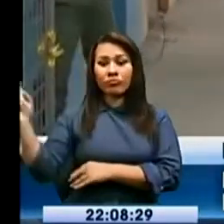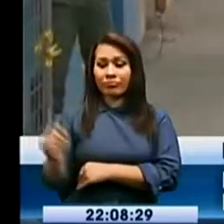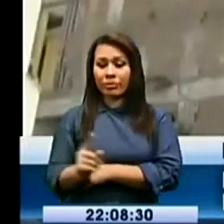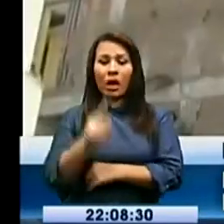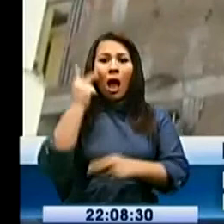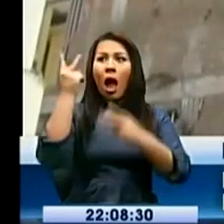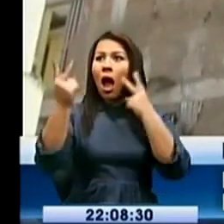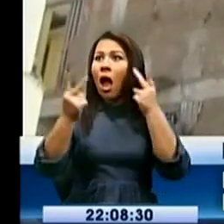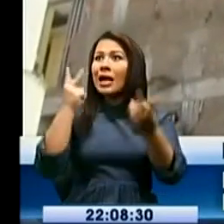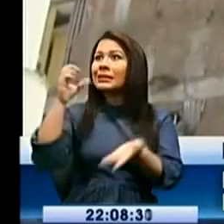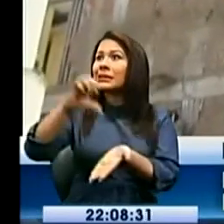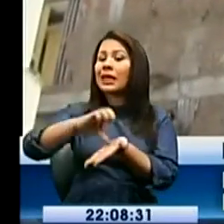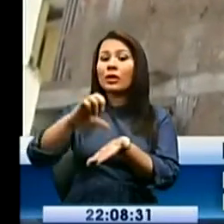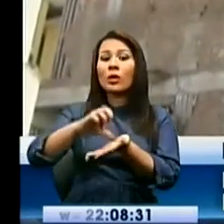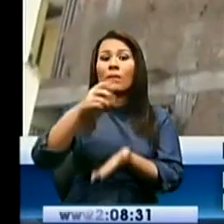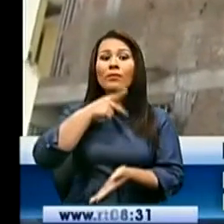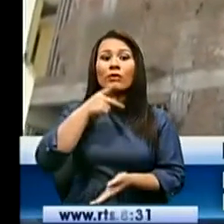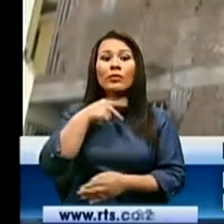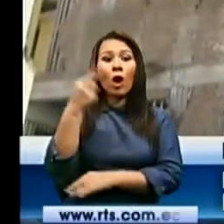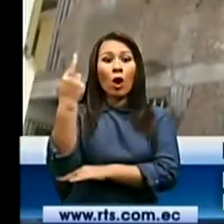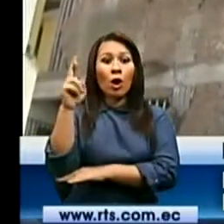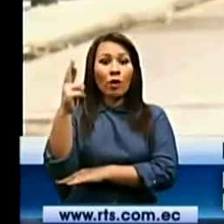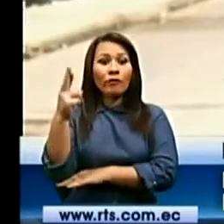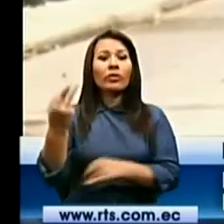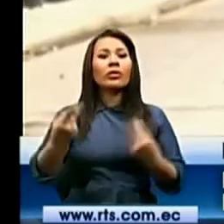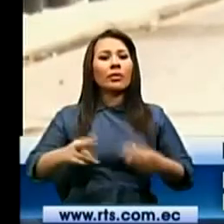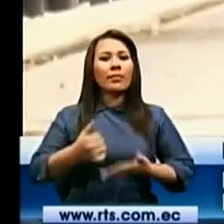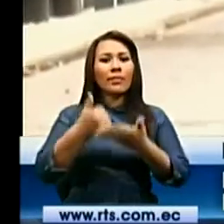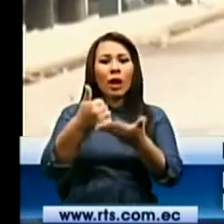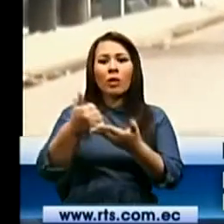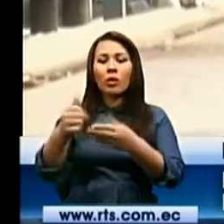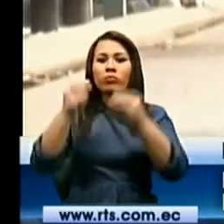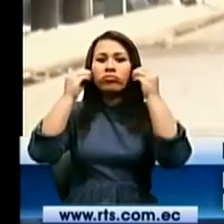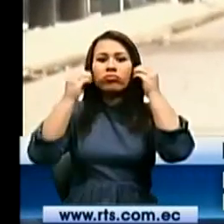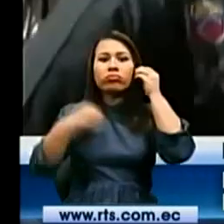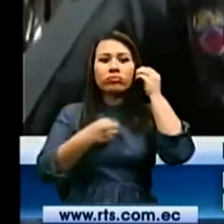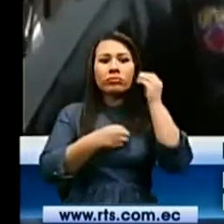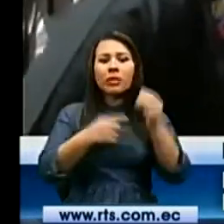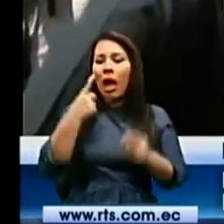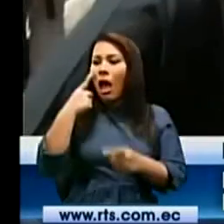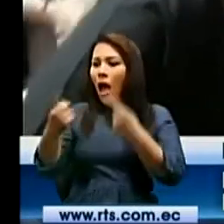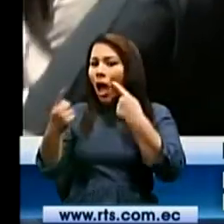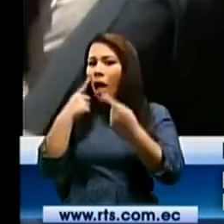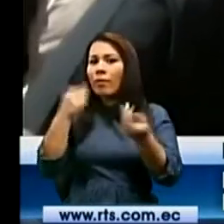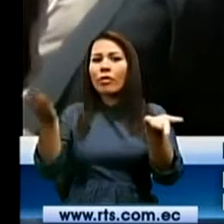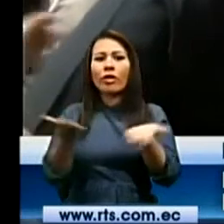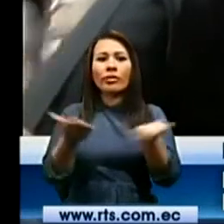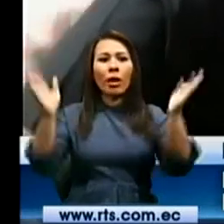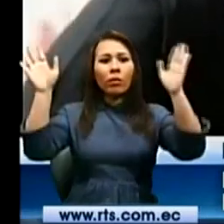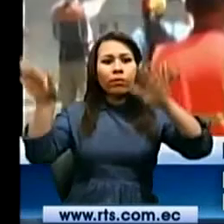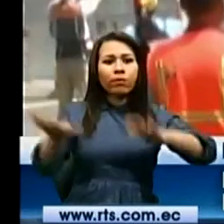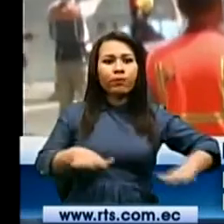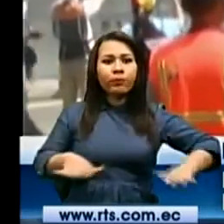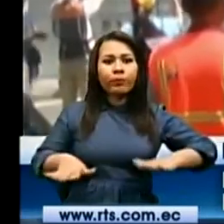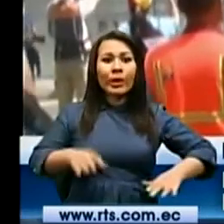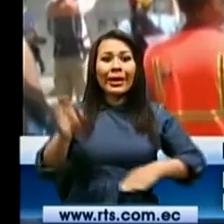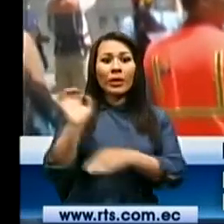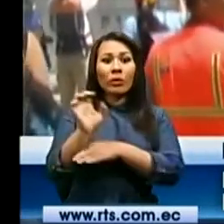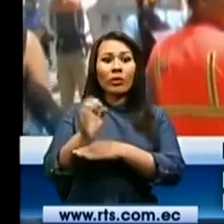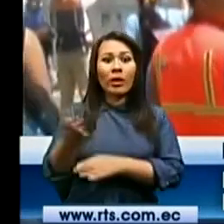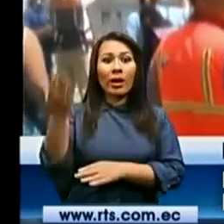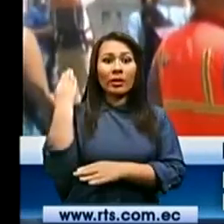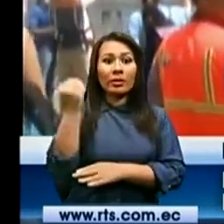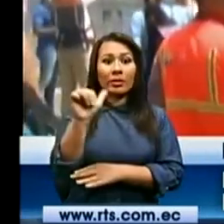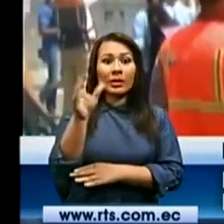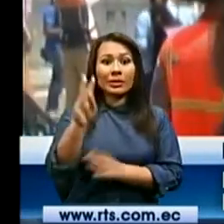de Puerto Viejo y Rocafuerte para cooperar y dar asistencias mutuas frente a desastres como lo ocurrido en el terremoto de Ecuador el pasado